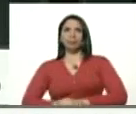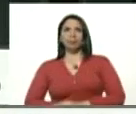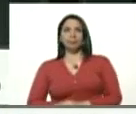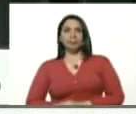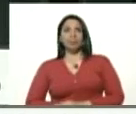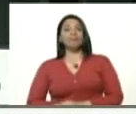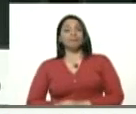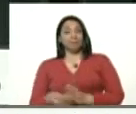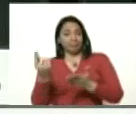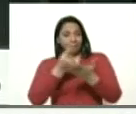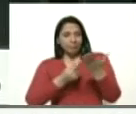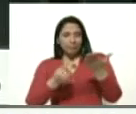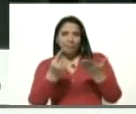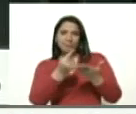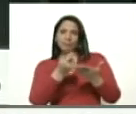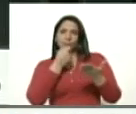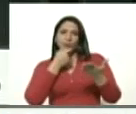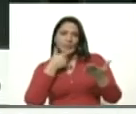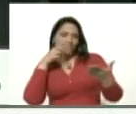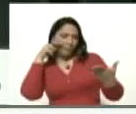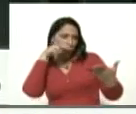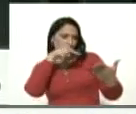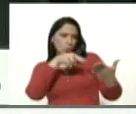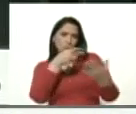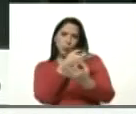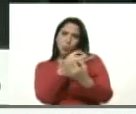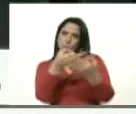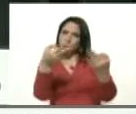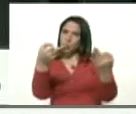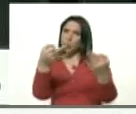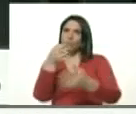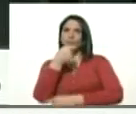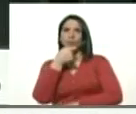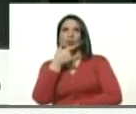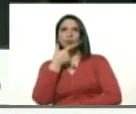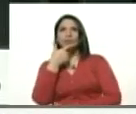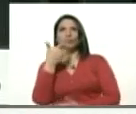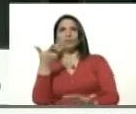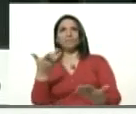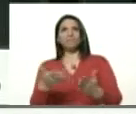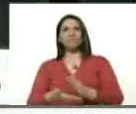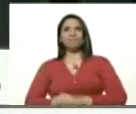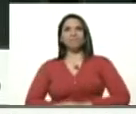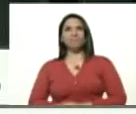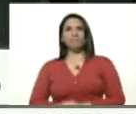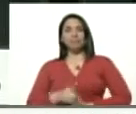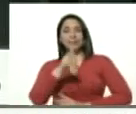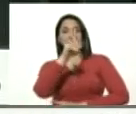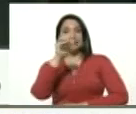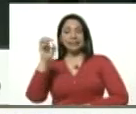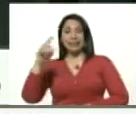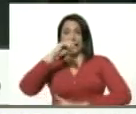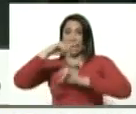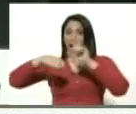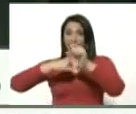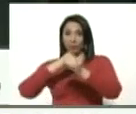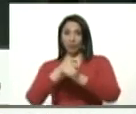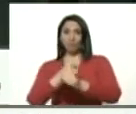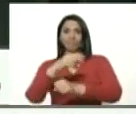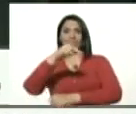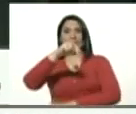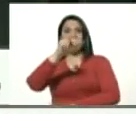de ilustración impecable en los 100 años de Aquiles